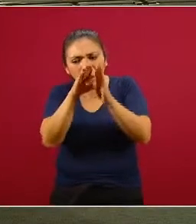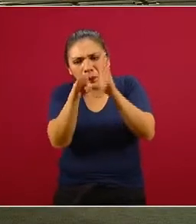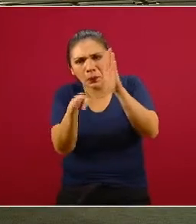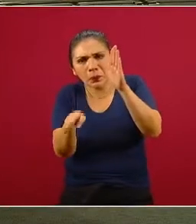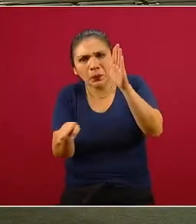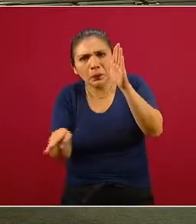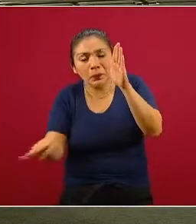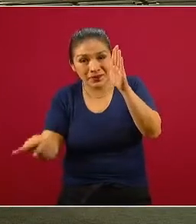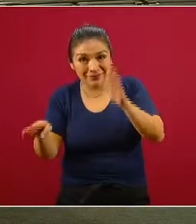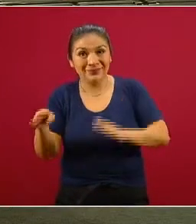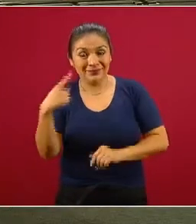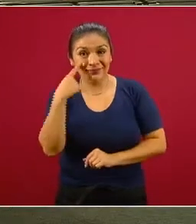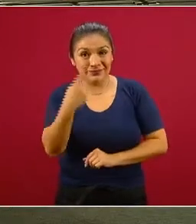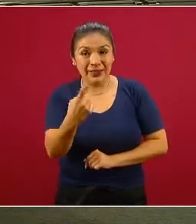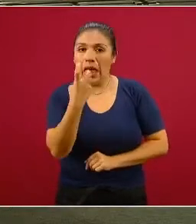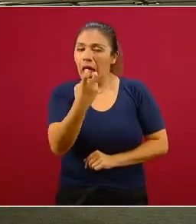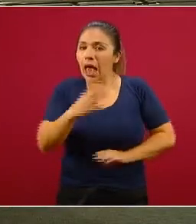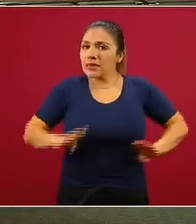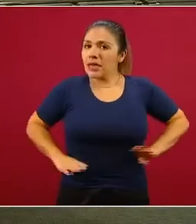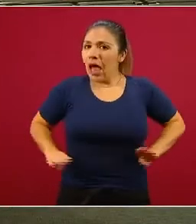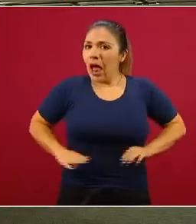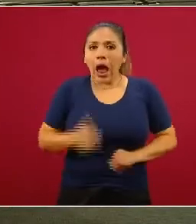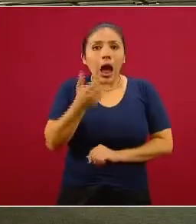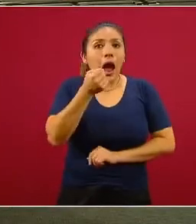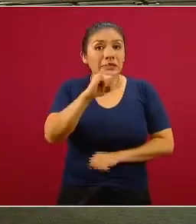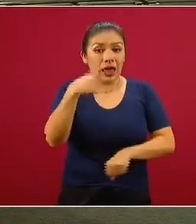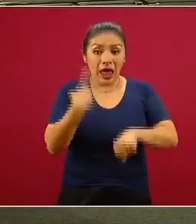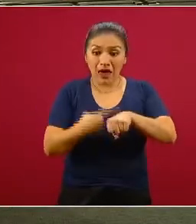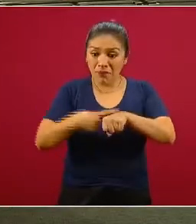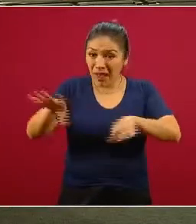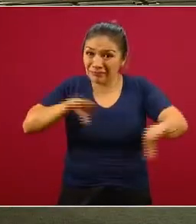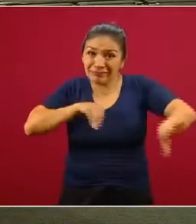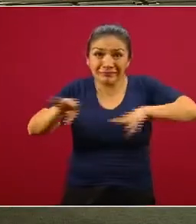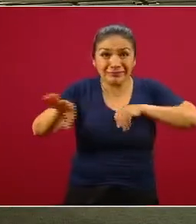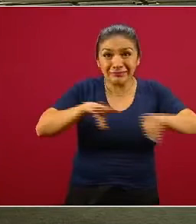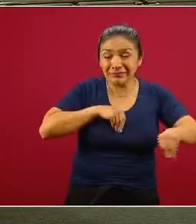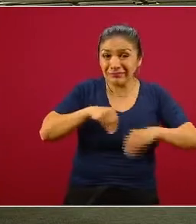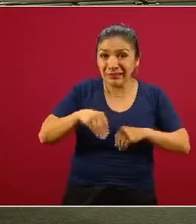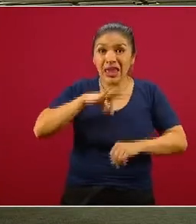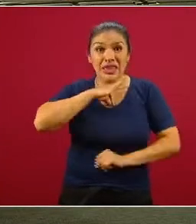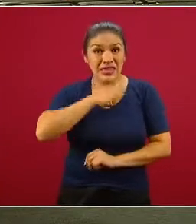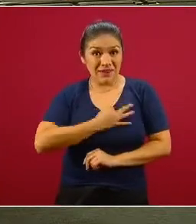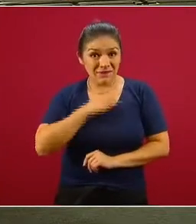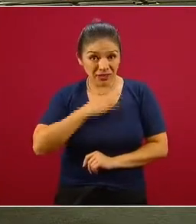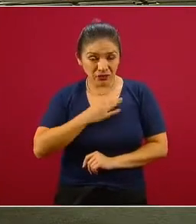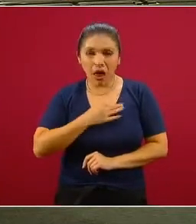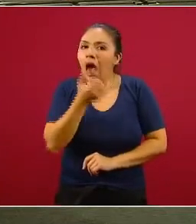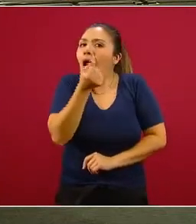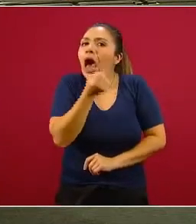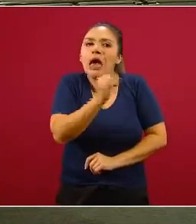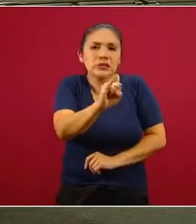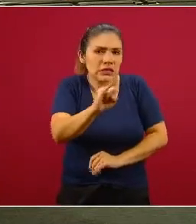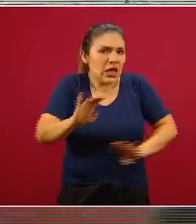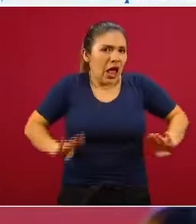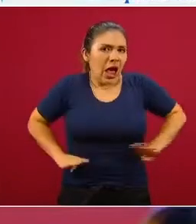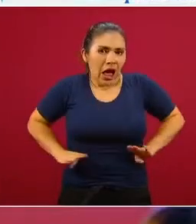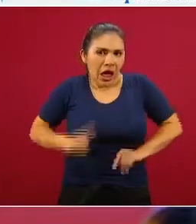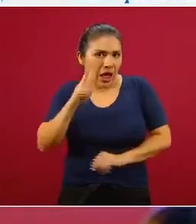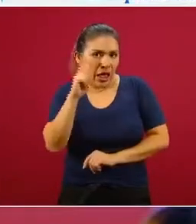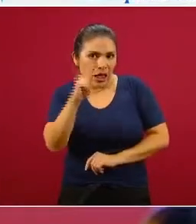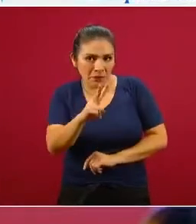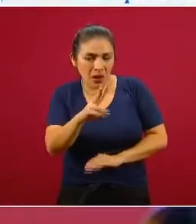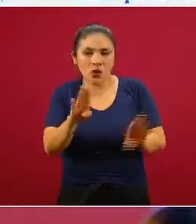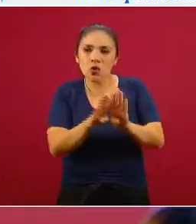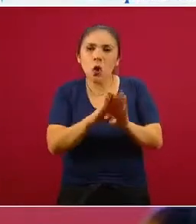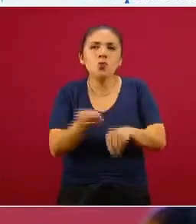menos. Característicamente las enfermedades epidémicas infecciosas tienen esta distribución que sigue